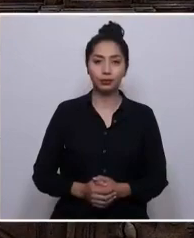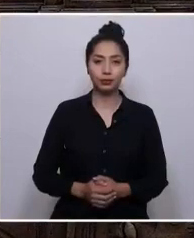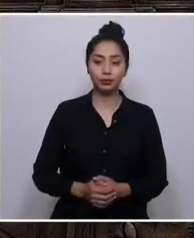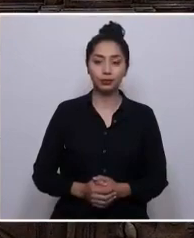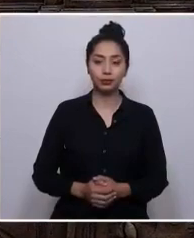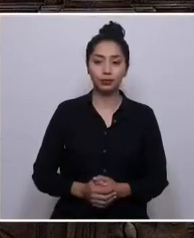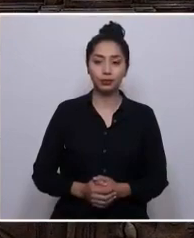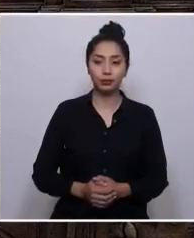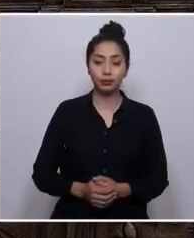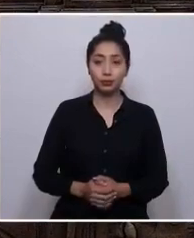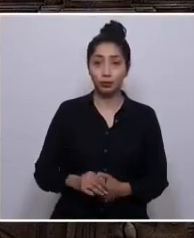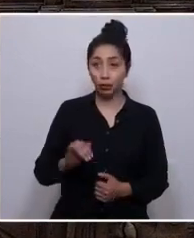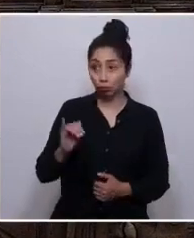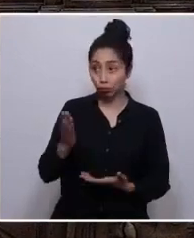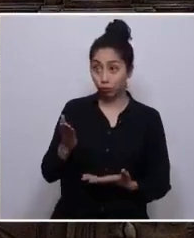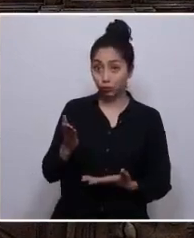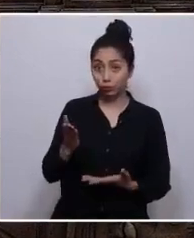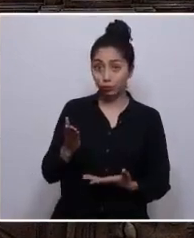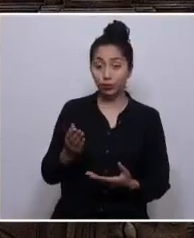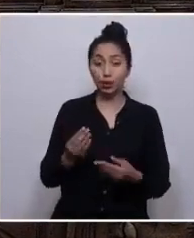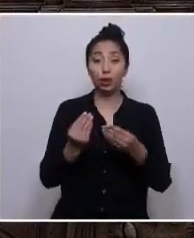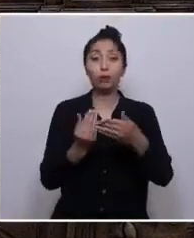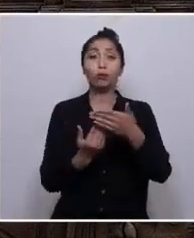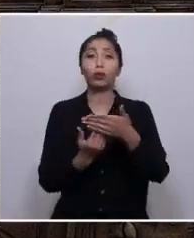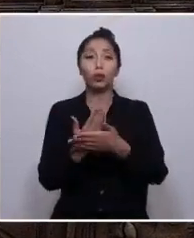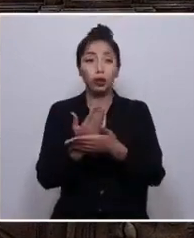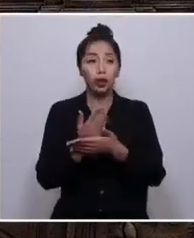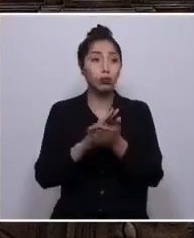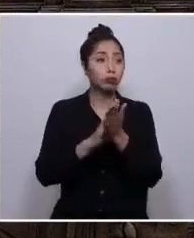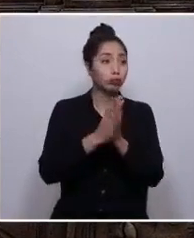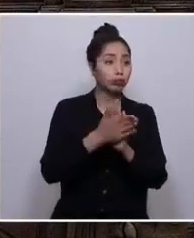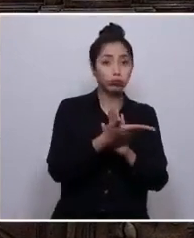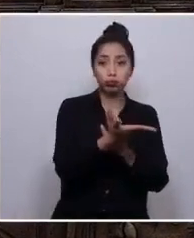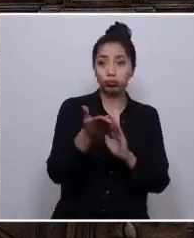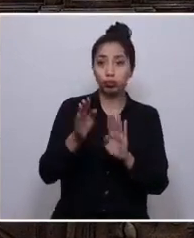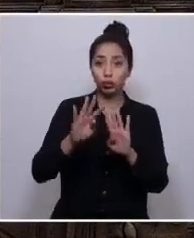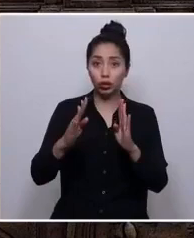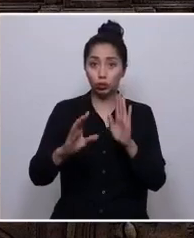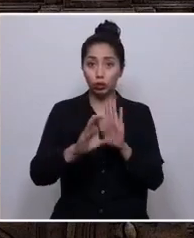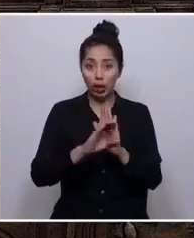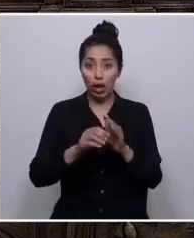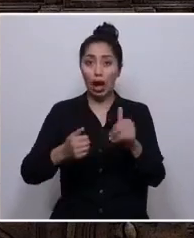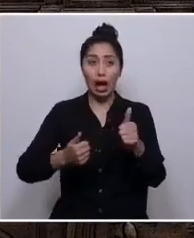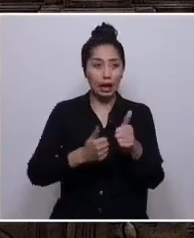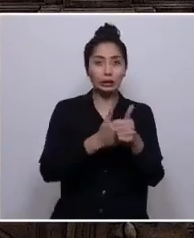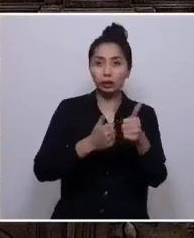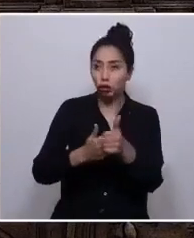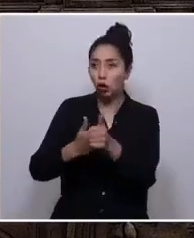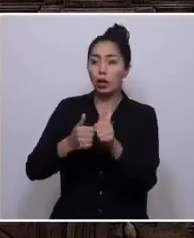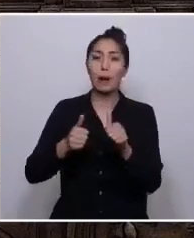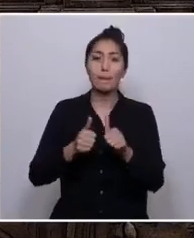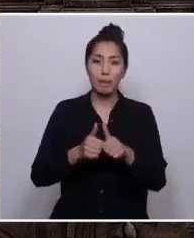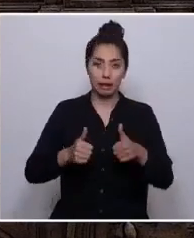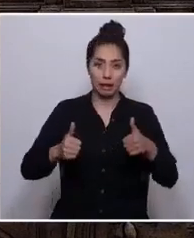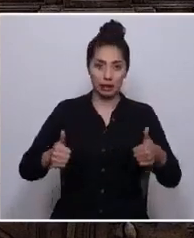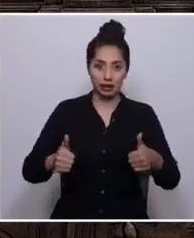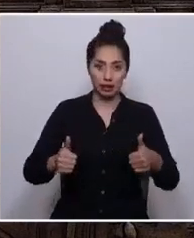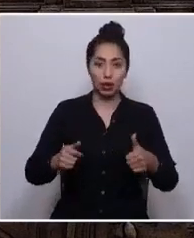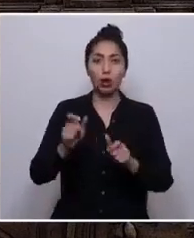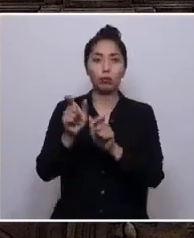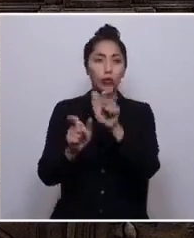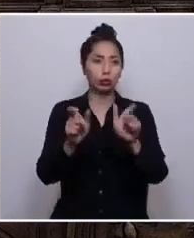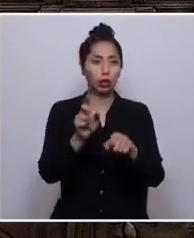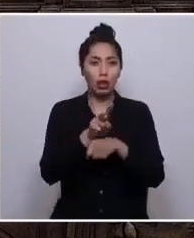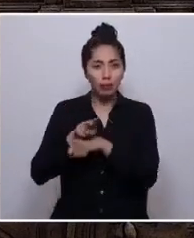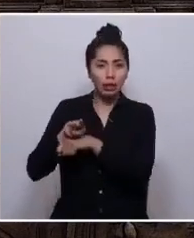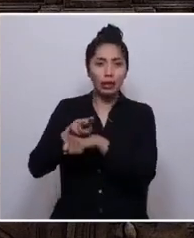t buen día a las y los constituyentes asesores a la mesa directiva personal administrativo y